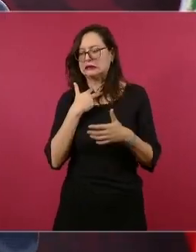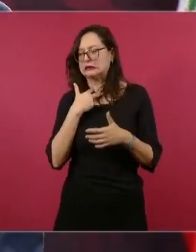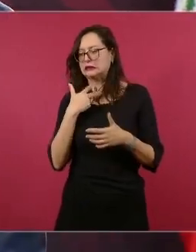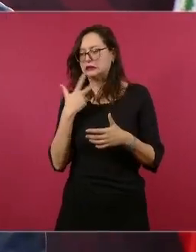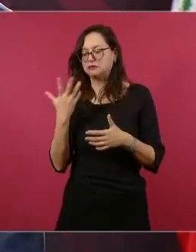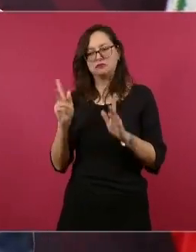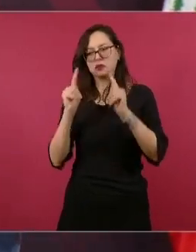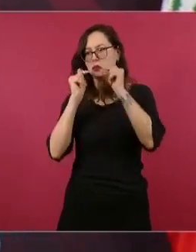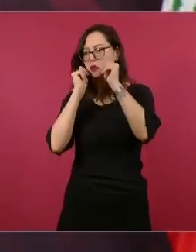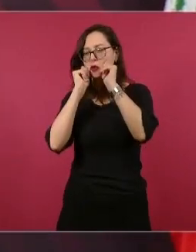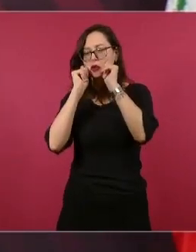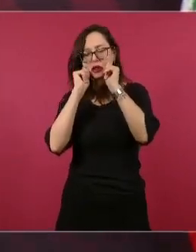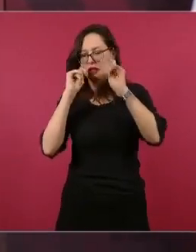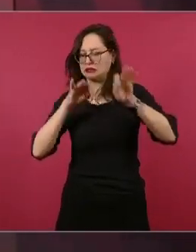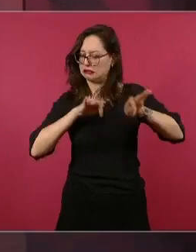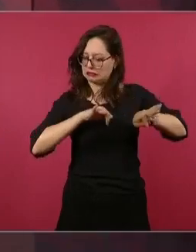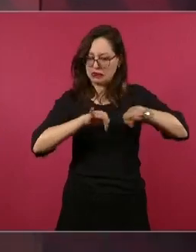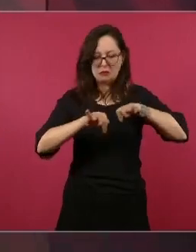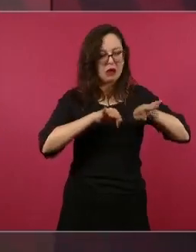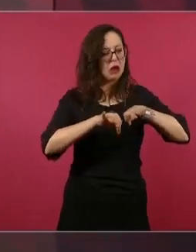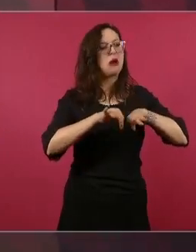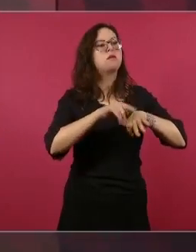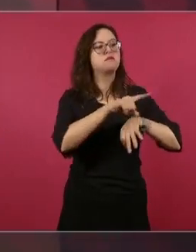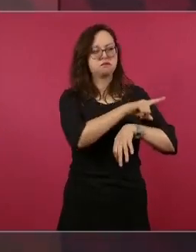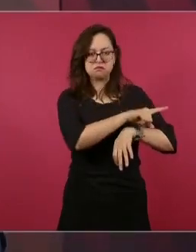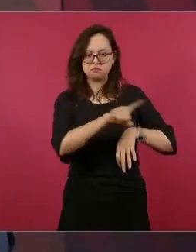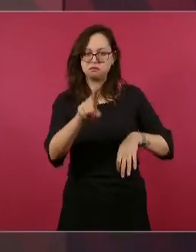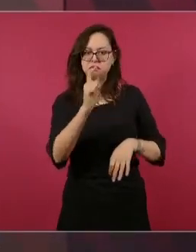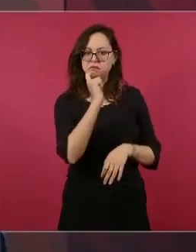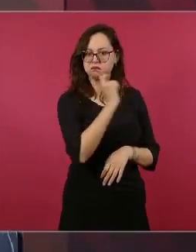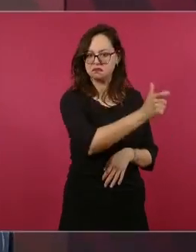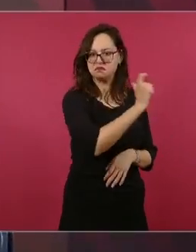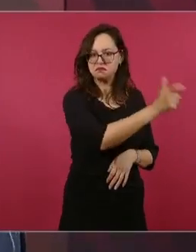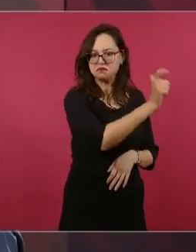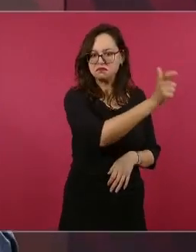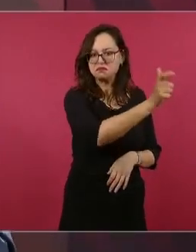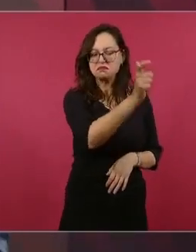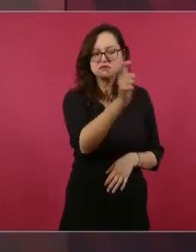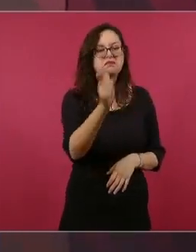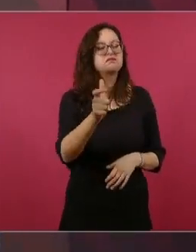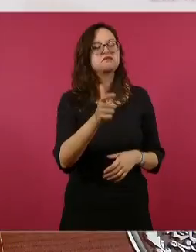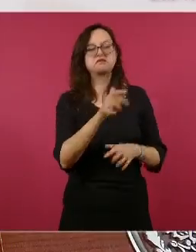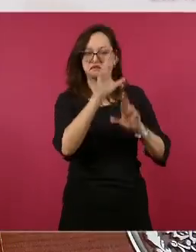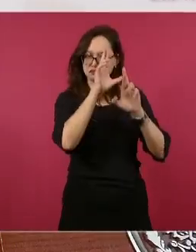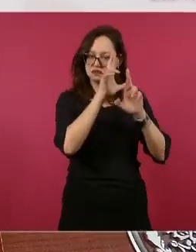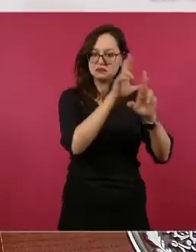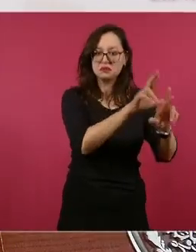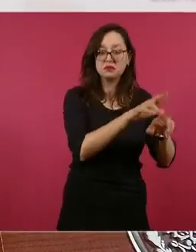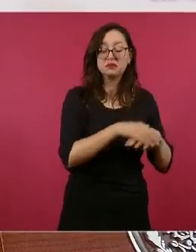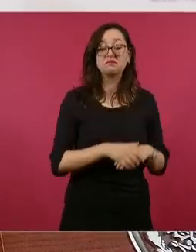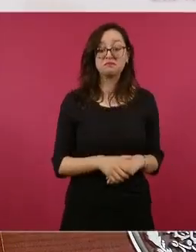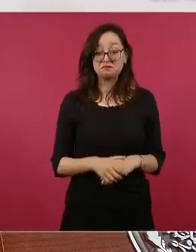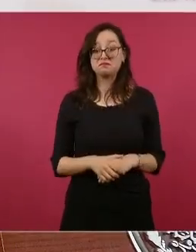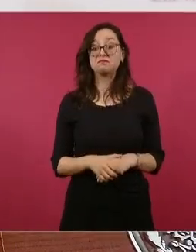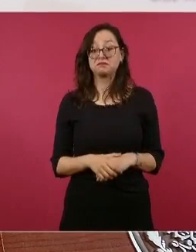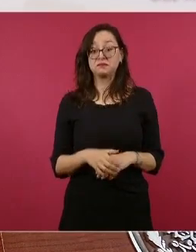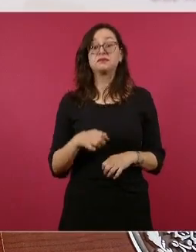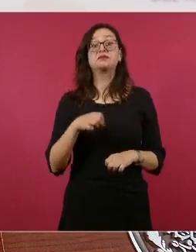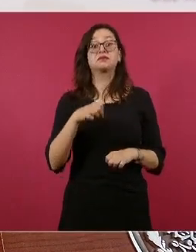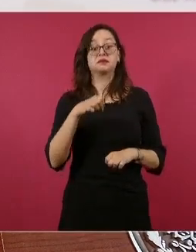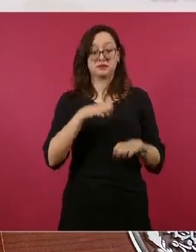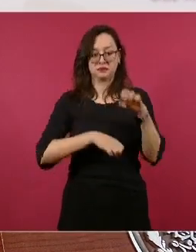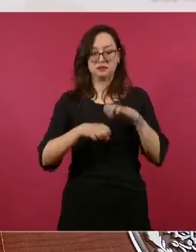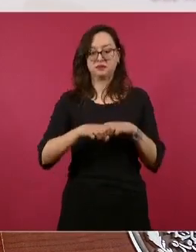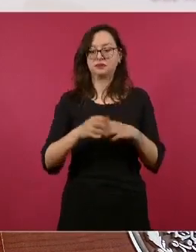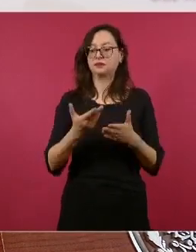pago de la nómina me consta de empresas que cuando la